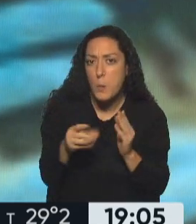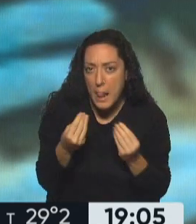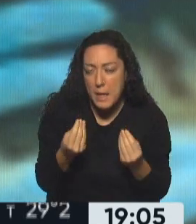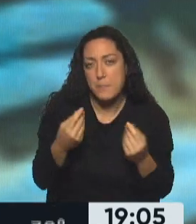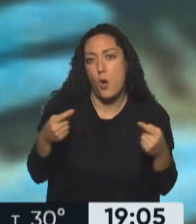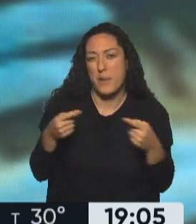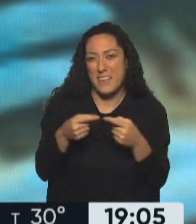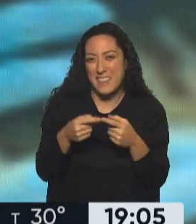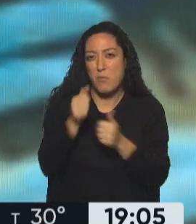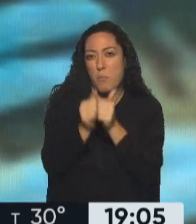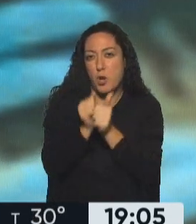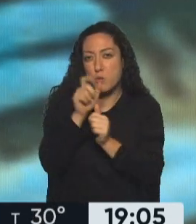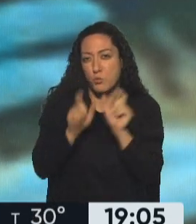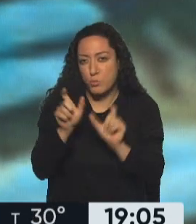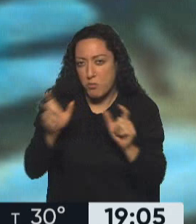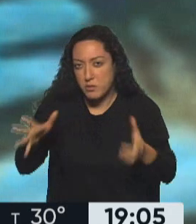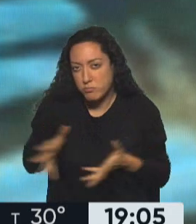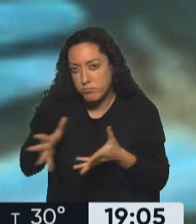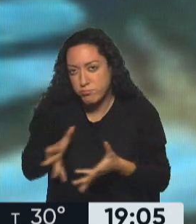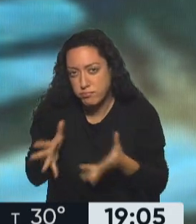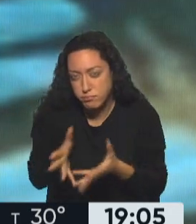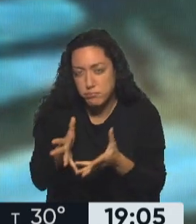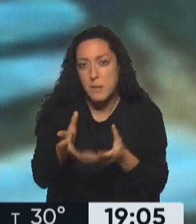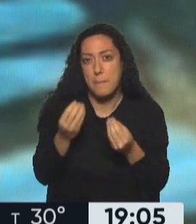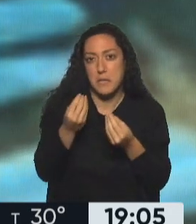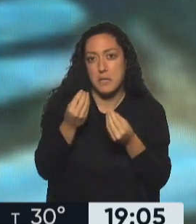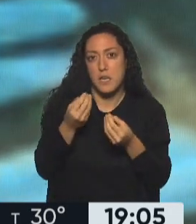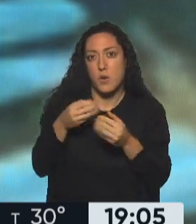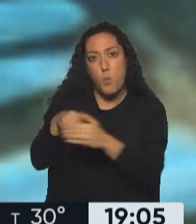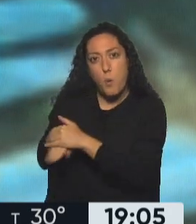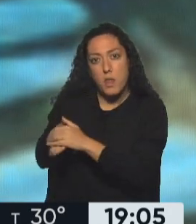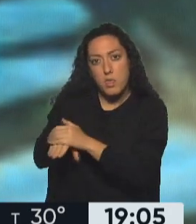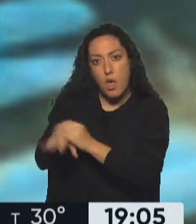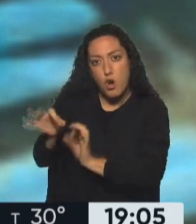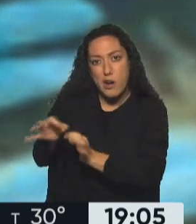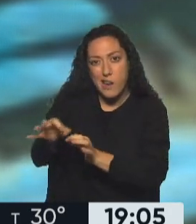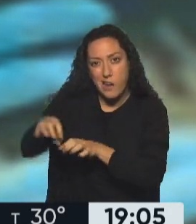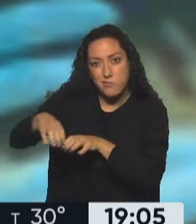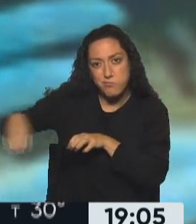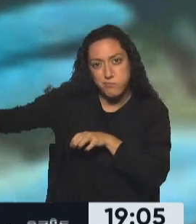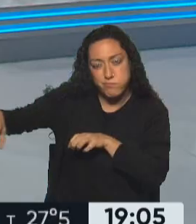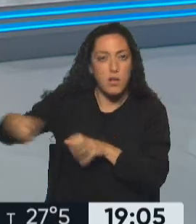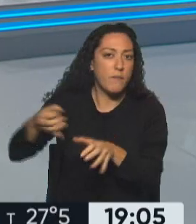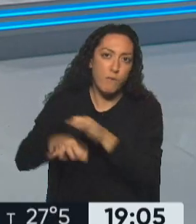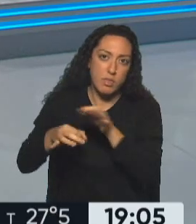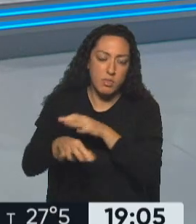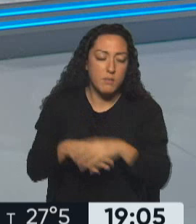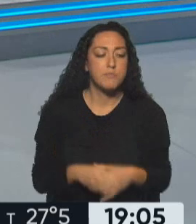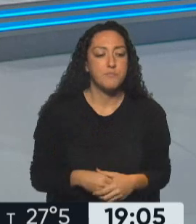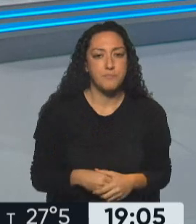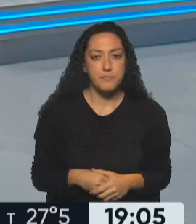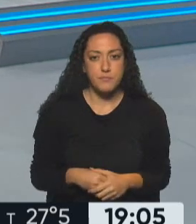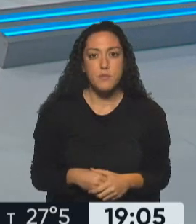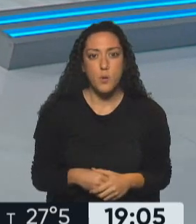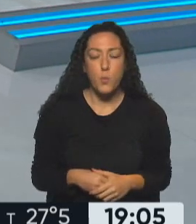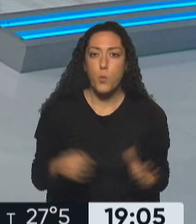incentivar a los productores para que liquiden justamente esa producción, esos granos que tienen en los hilos bolsa. Nazarena, y hay muchas repercusiones. Y hay